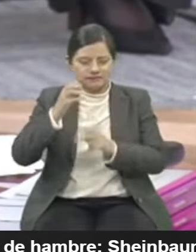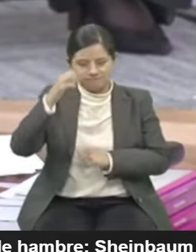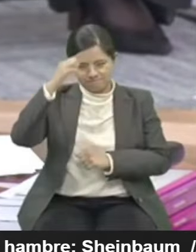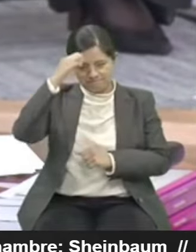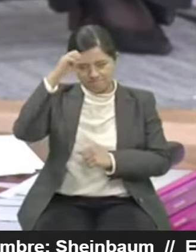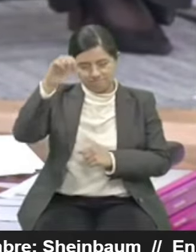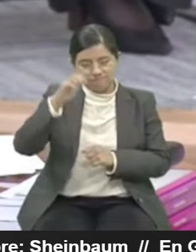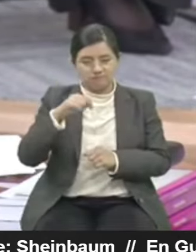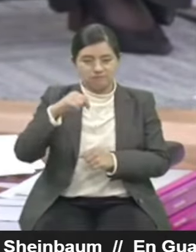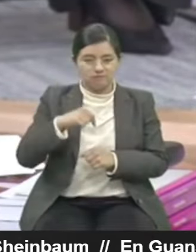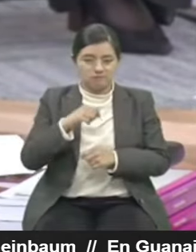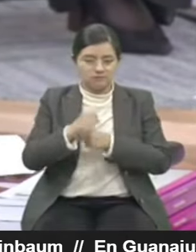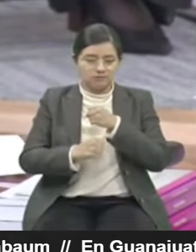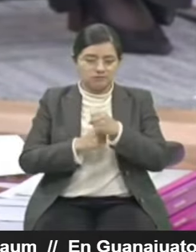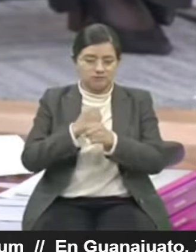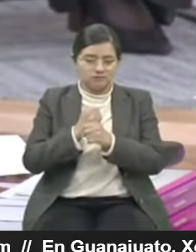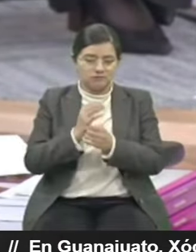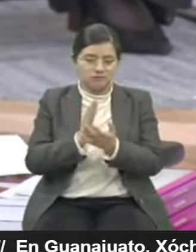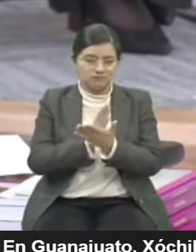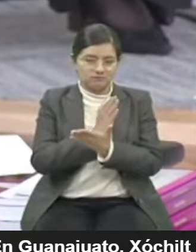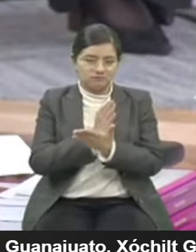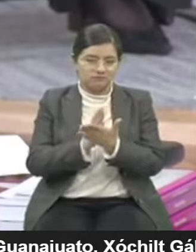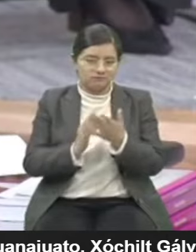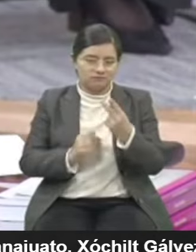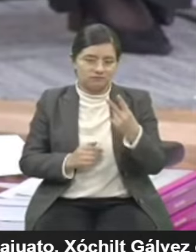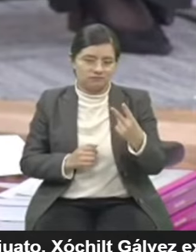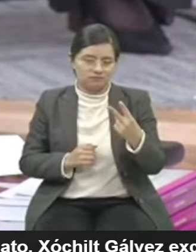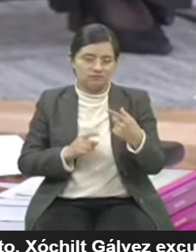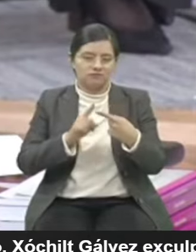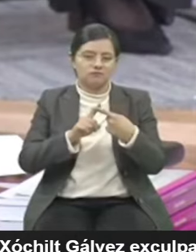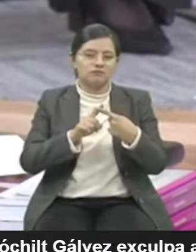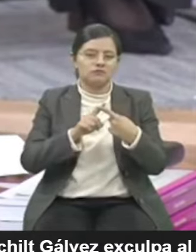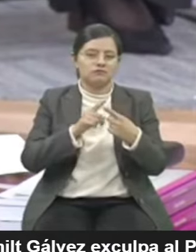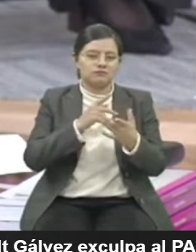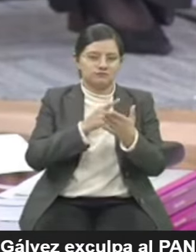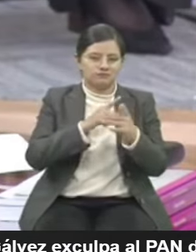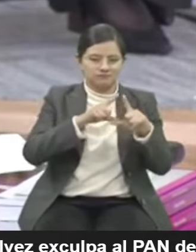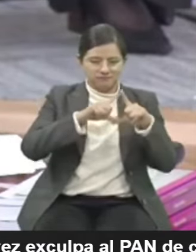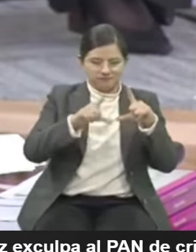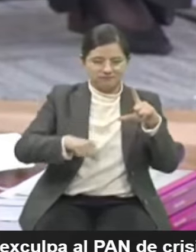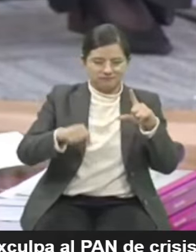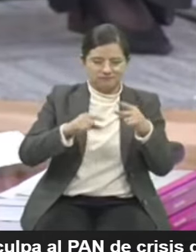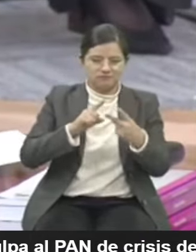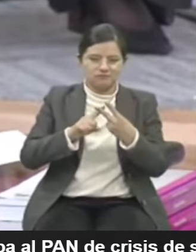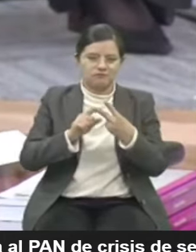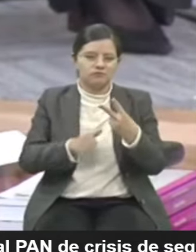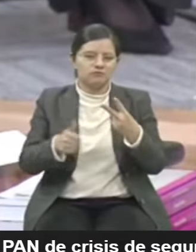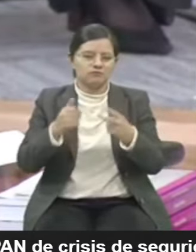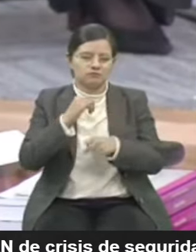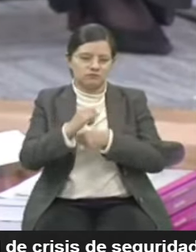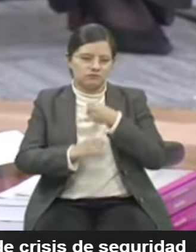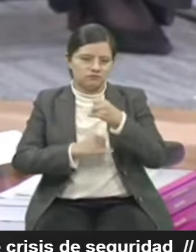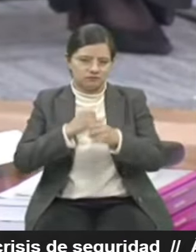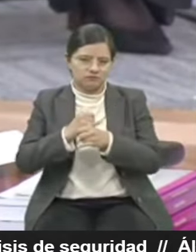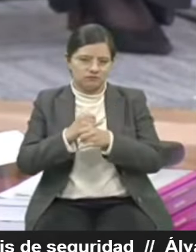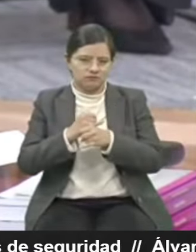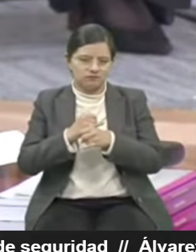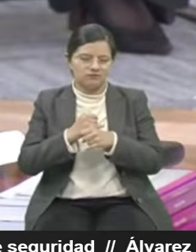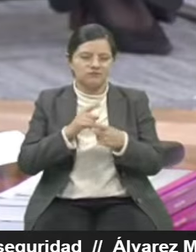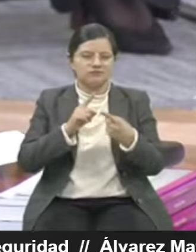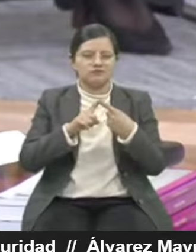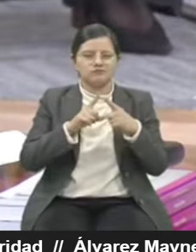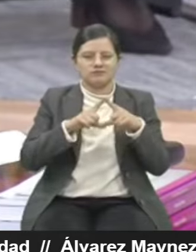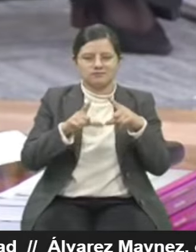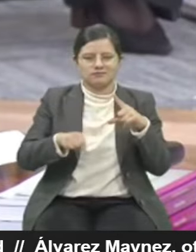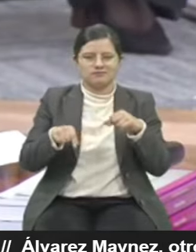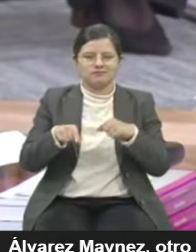extranjeros este año se dividió en dos uno nacional y uno internacional El Nacional precisamente fue el que